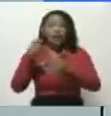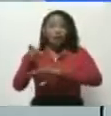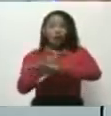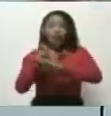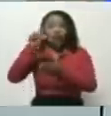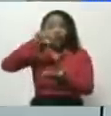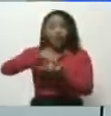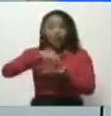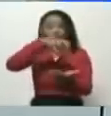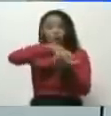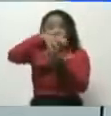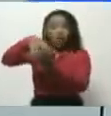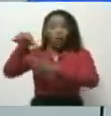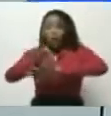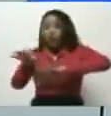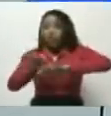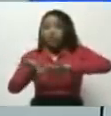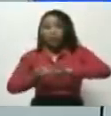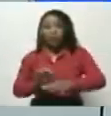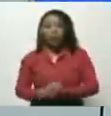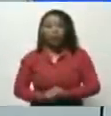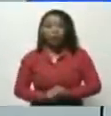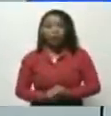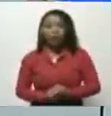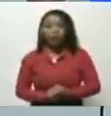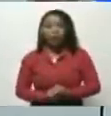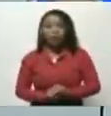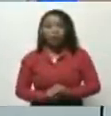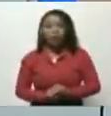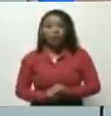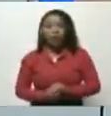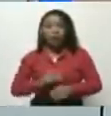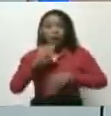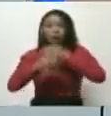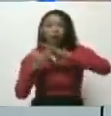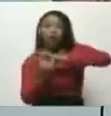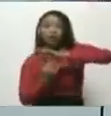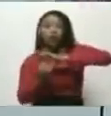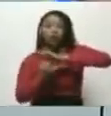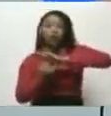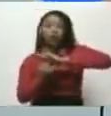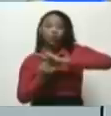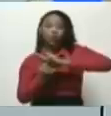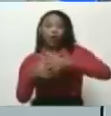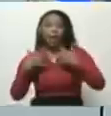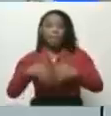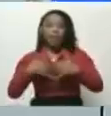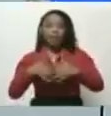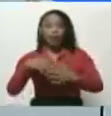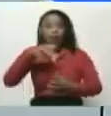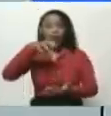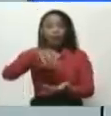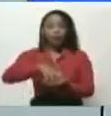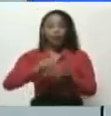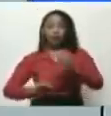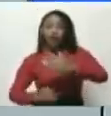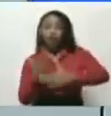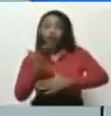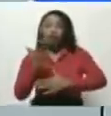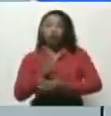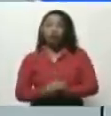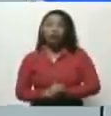de los estados, los municipios, el que hagan los institutos autónomos, las empresas del estado, las fundaciones